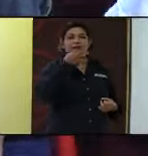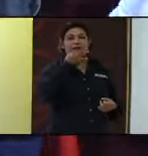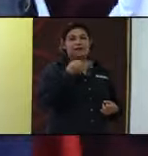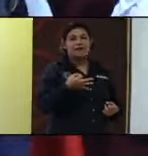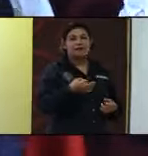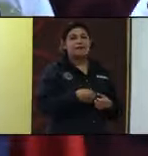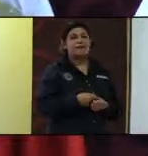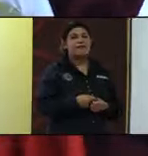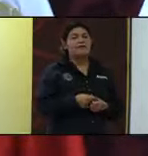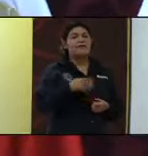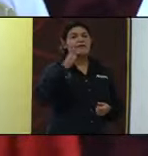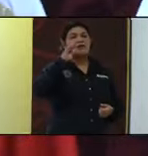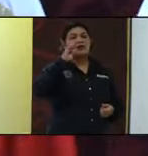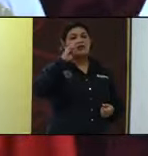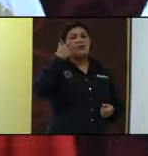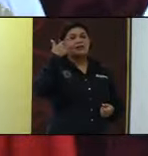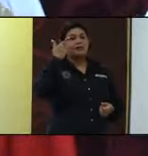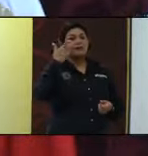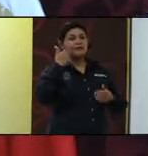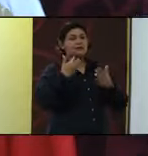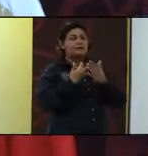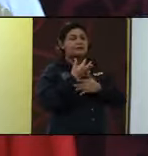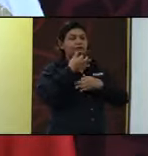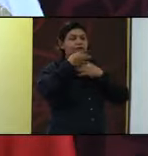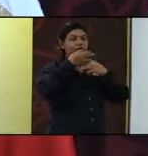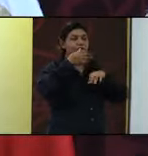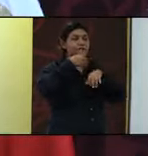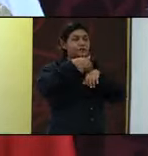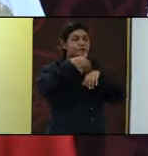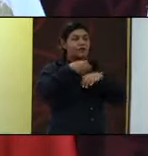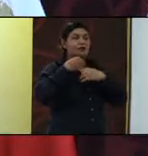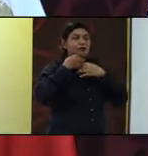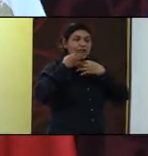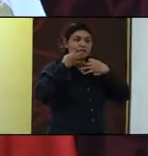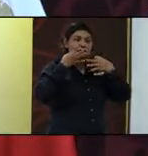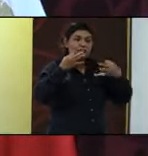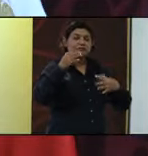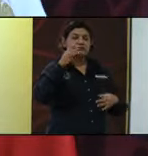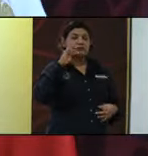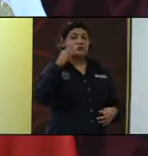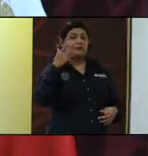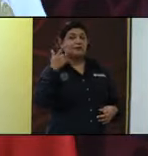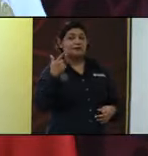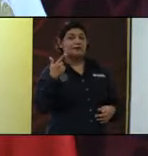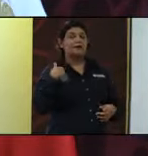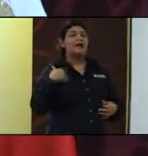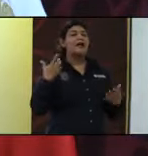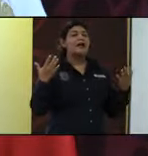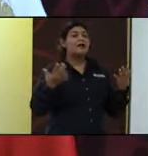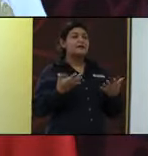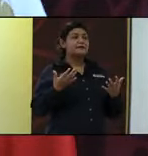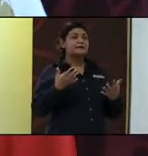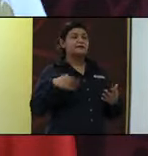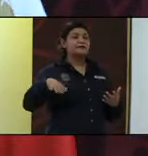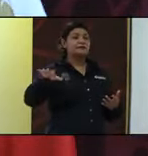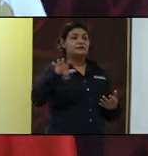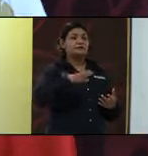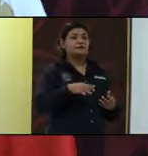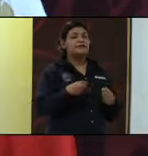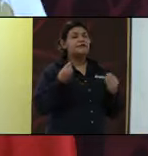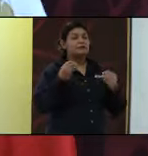informando. 97 mañaneras. Fíjense nada más todo lo que hacemos de información pública y pues